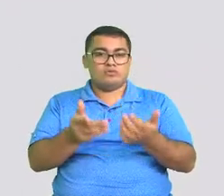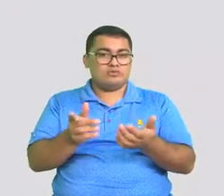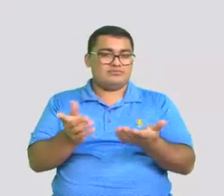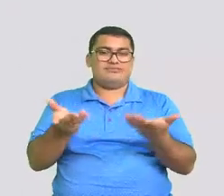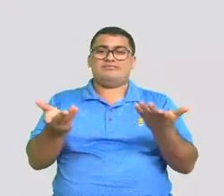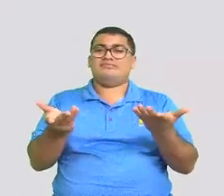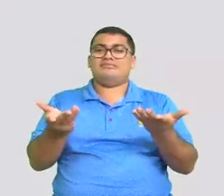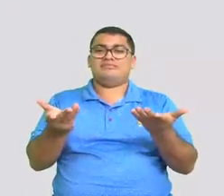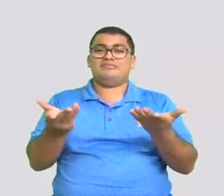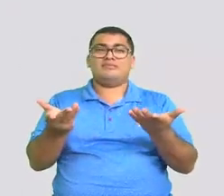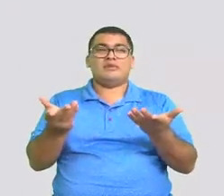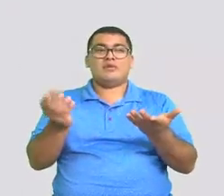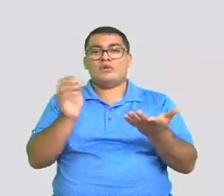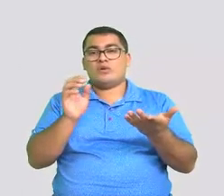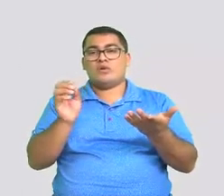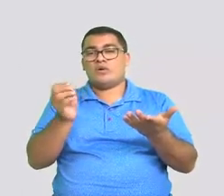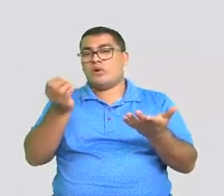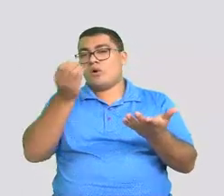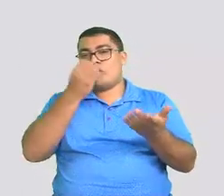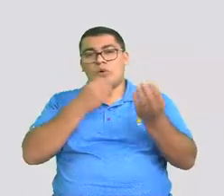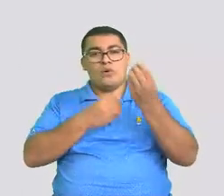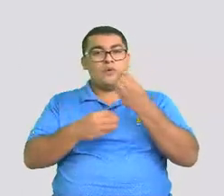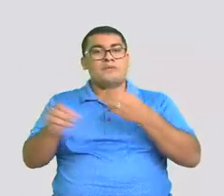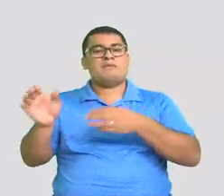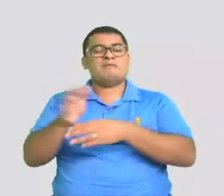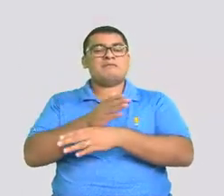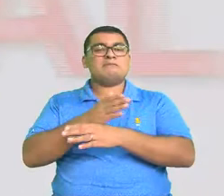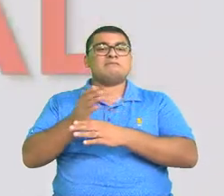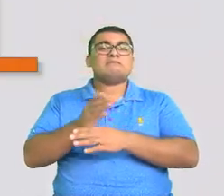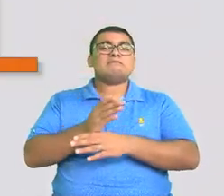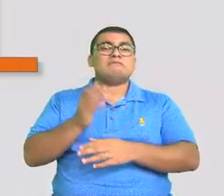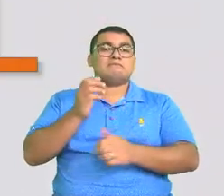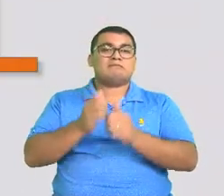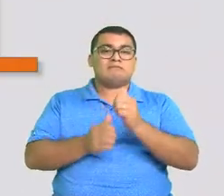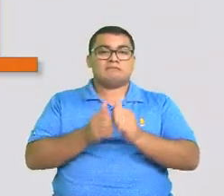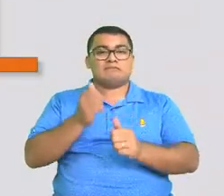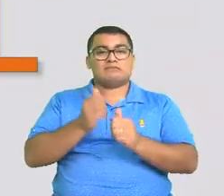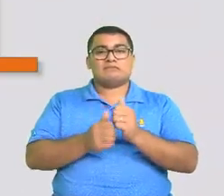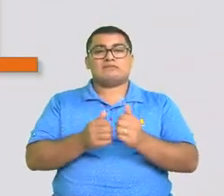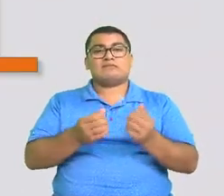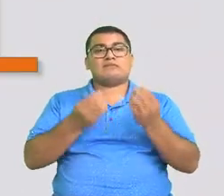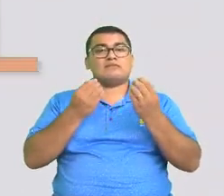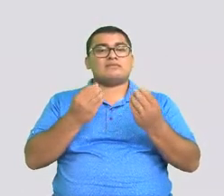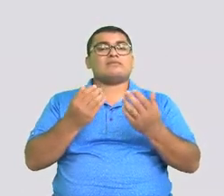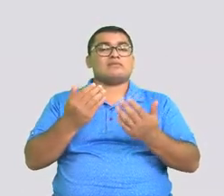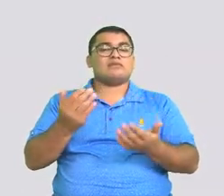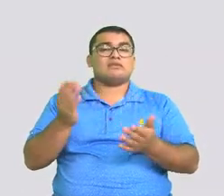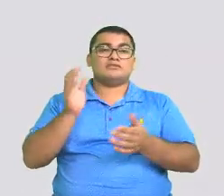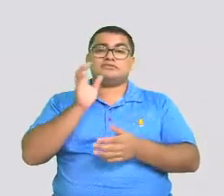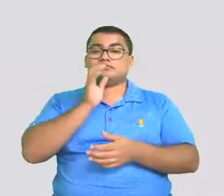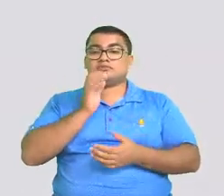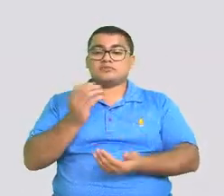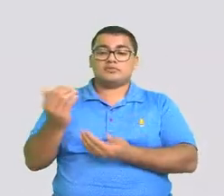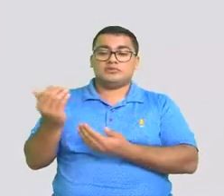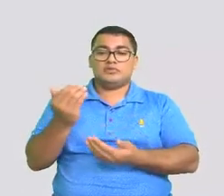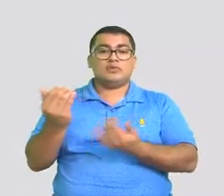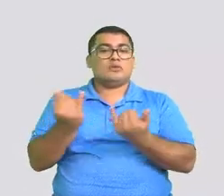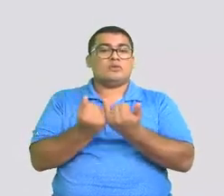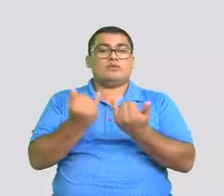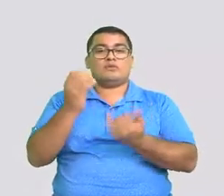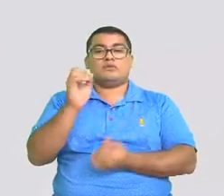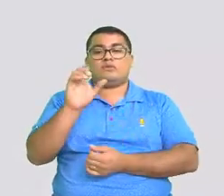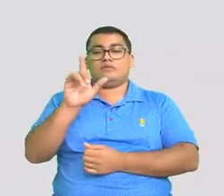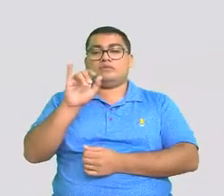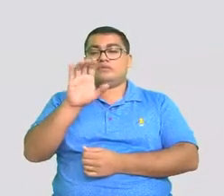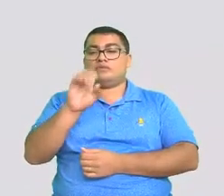no, esa comida, comer otro tipo de comida es perjudicial para que el niño también tenga cólico. Bueno, mira, y